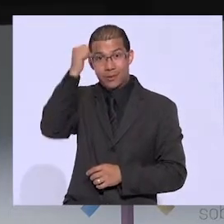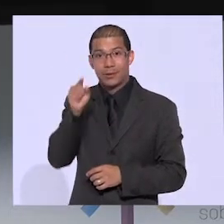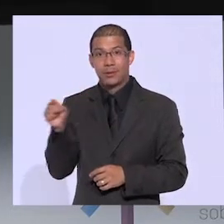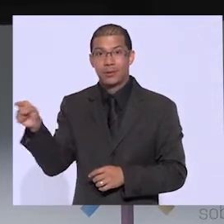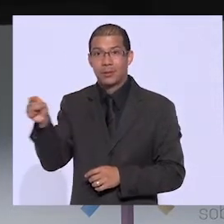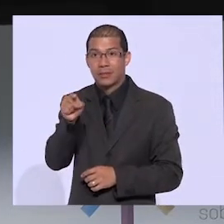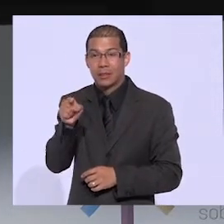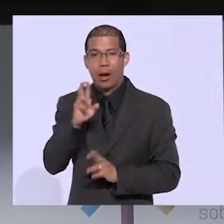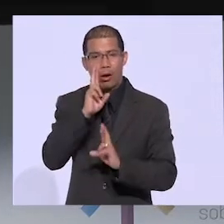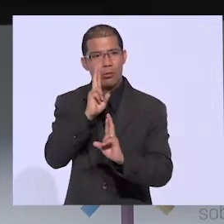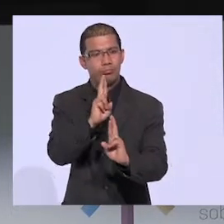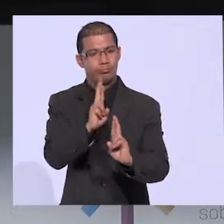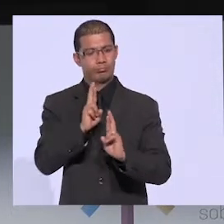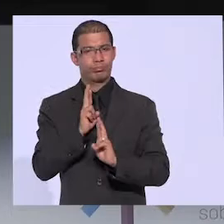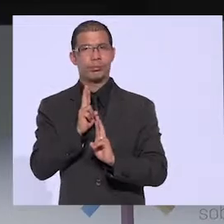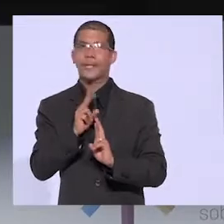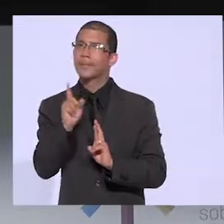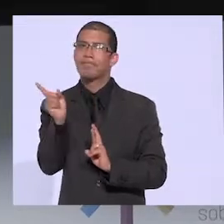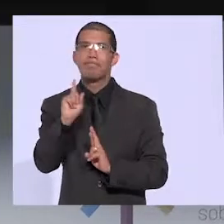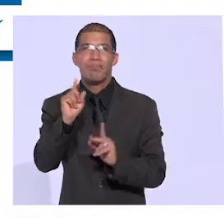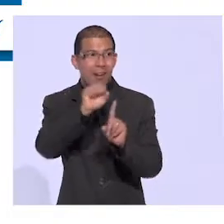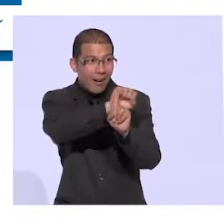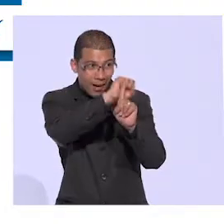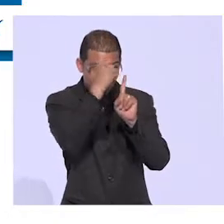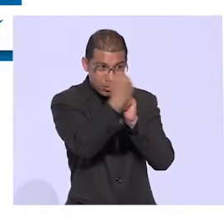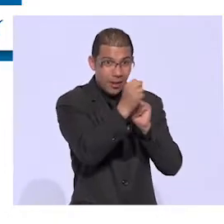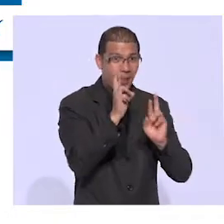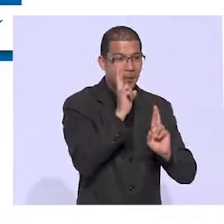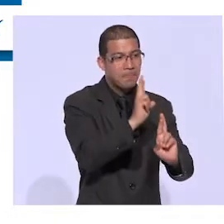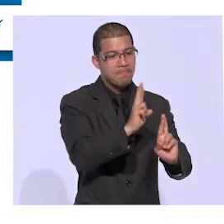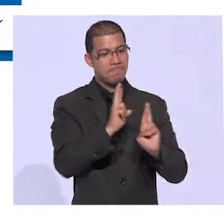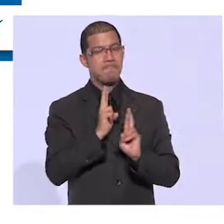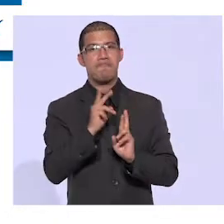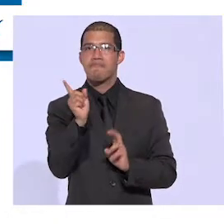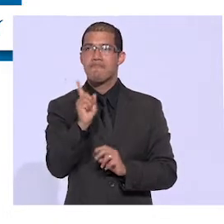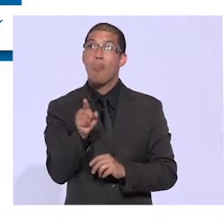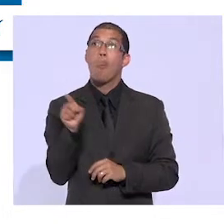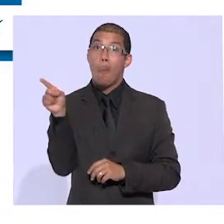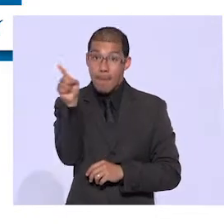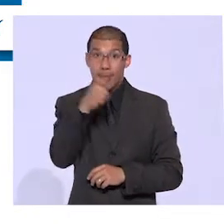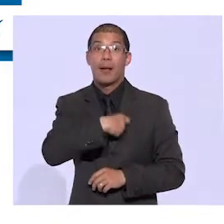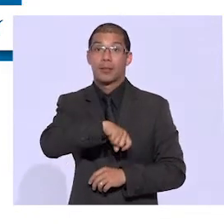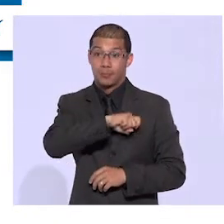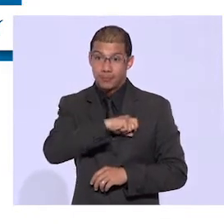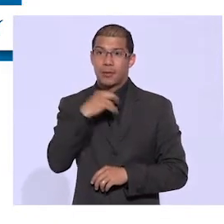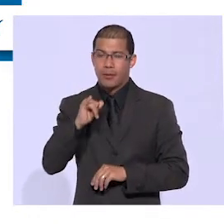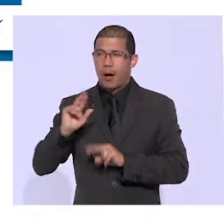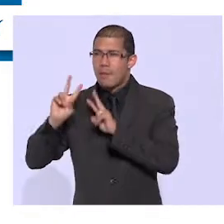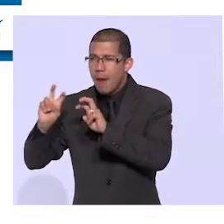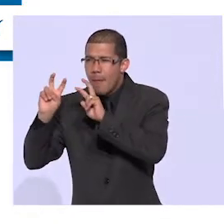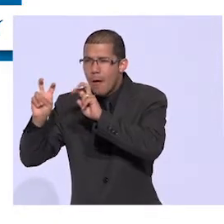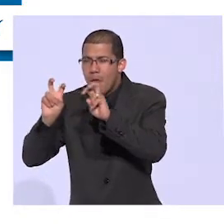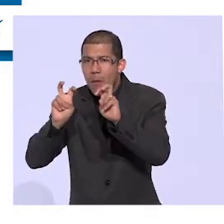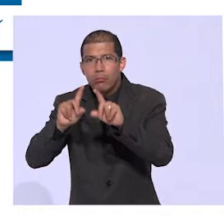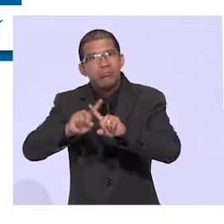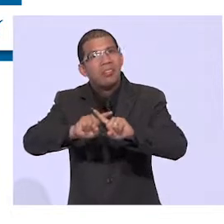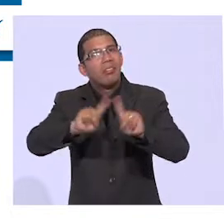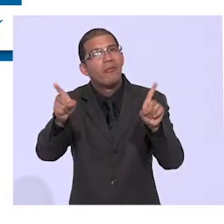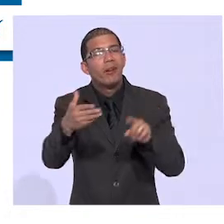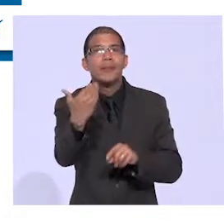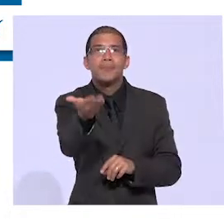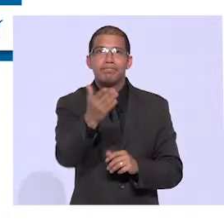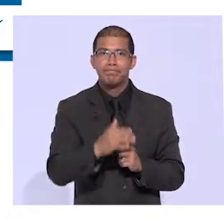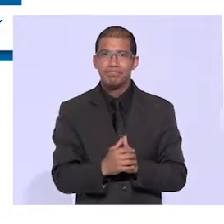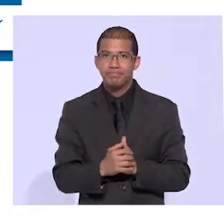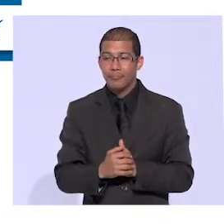bien valorados por la sociedad. En España hay muchos estudios en los que dicen todo lo contrario. Es decir,